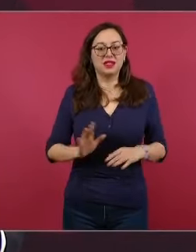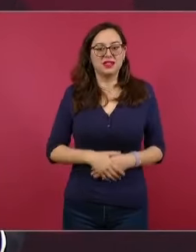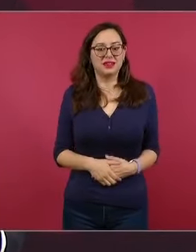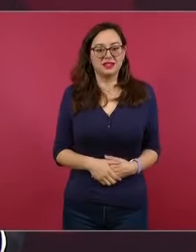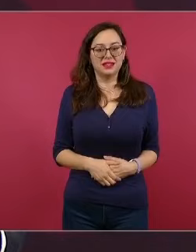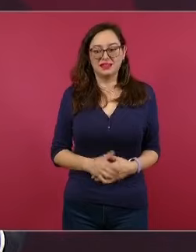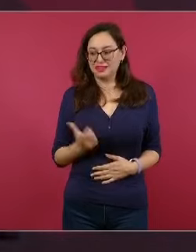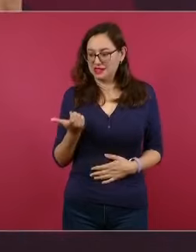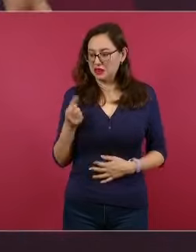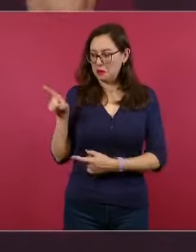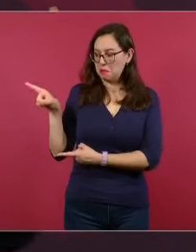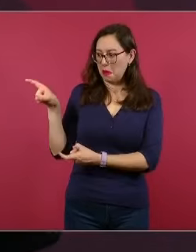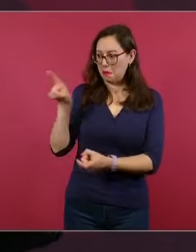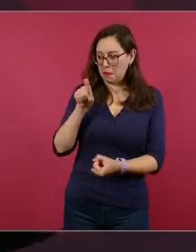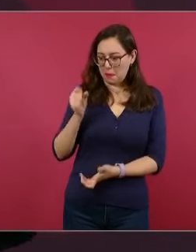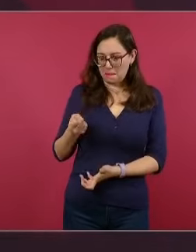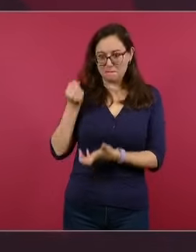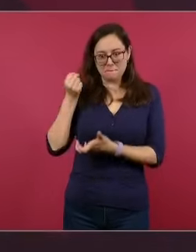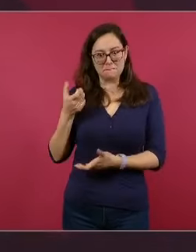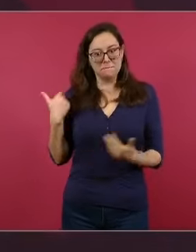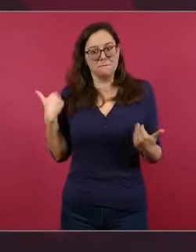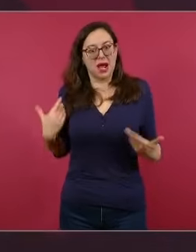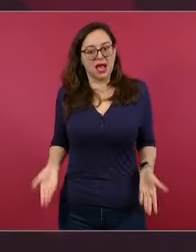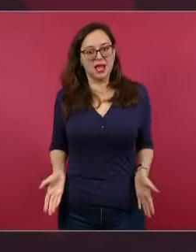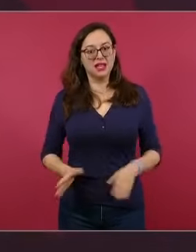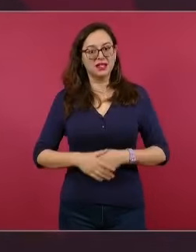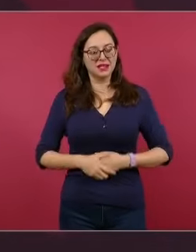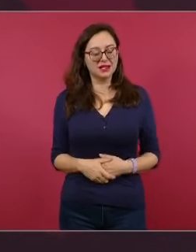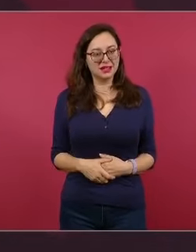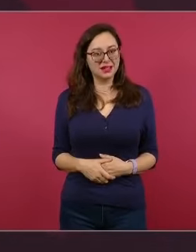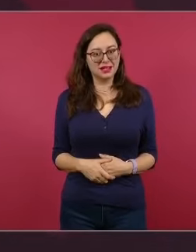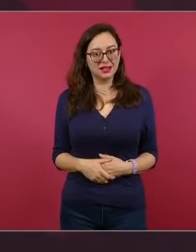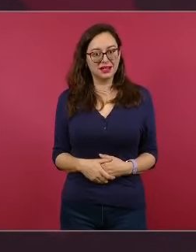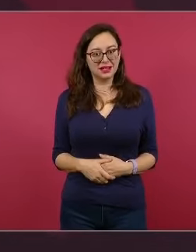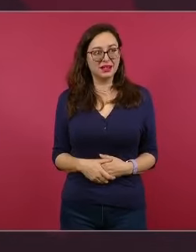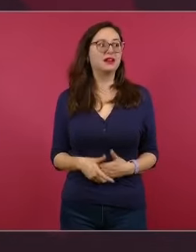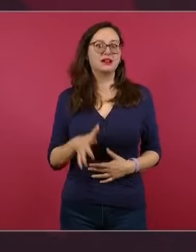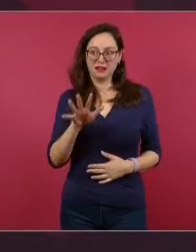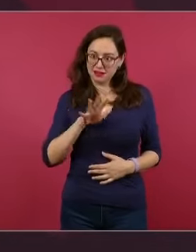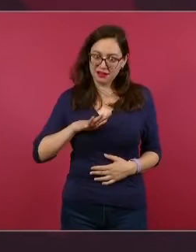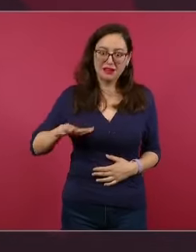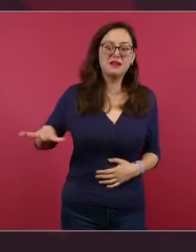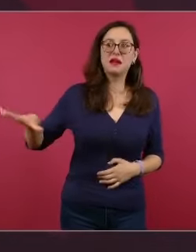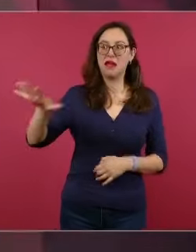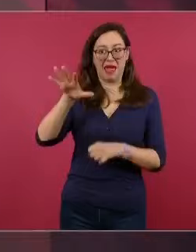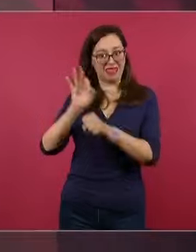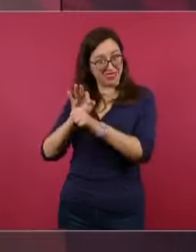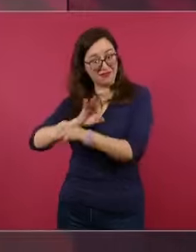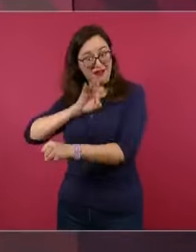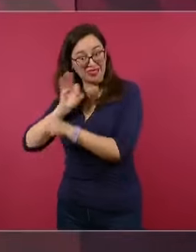pueblo esa es la diferencia entre la